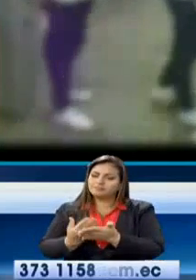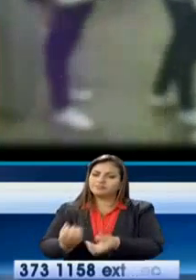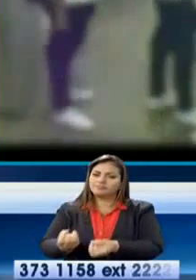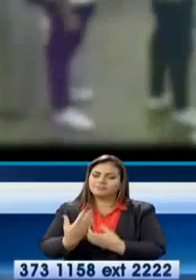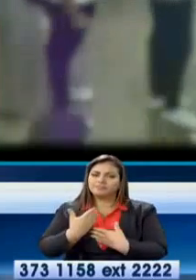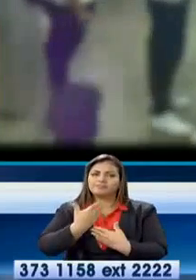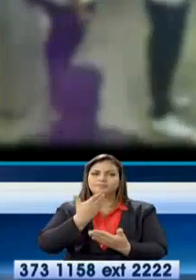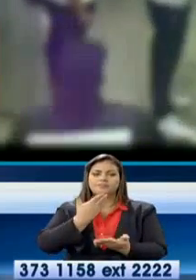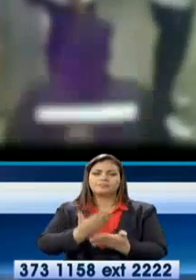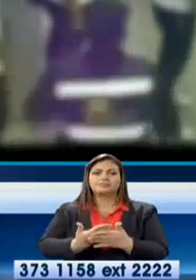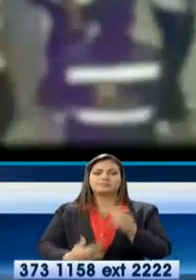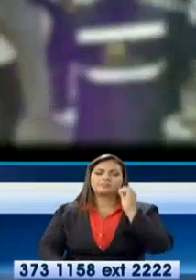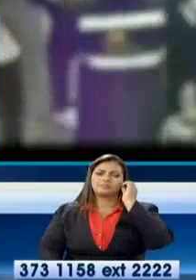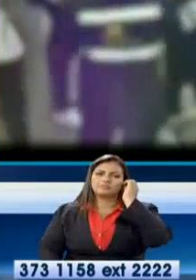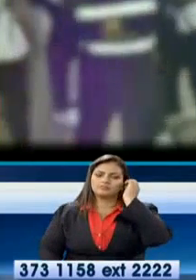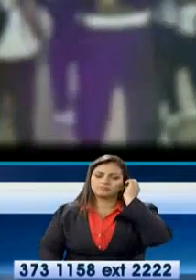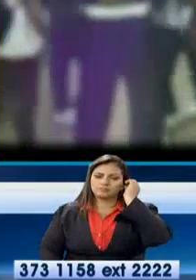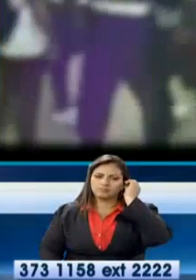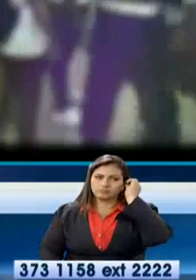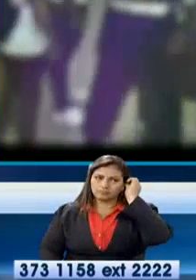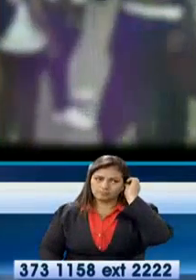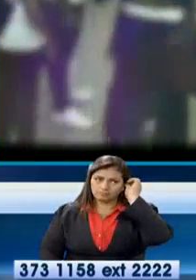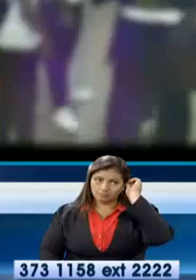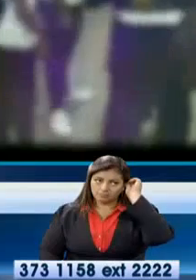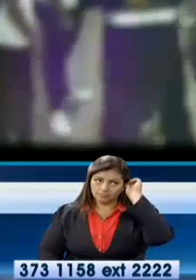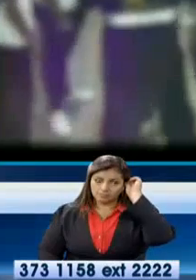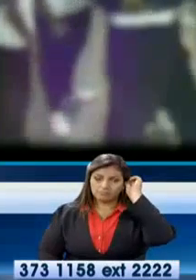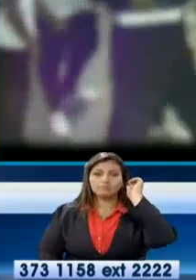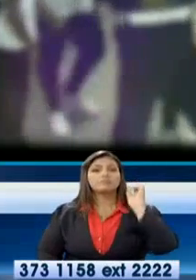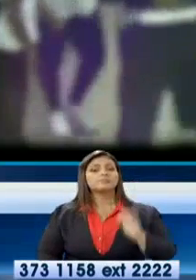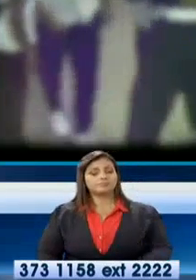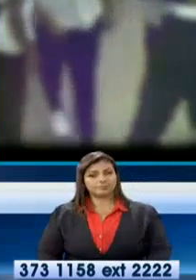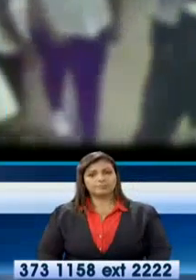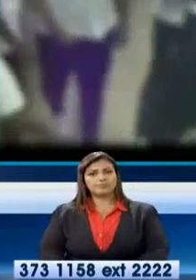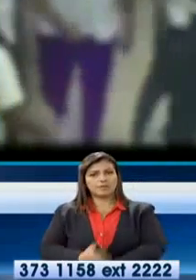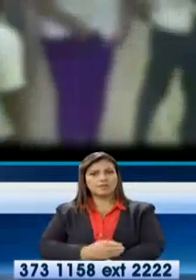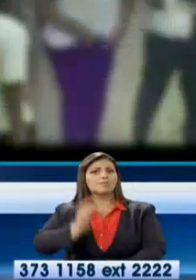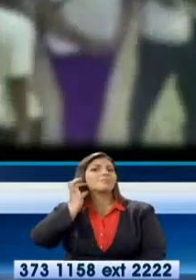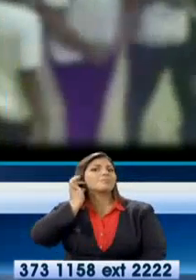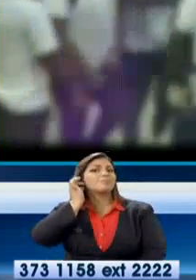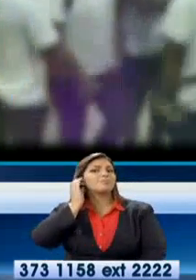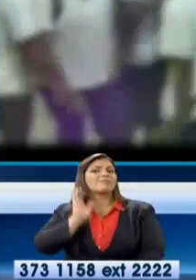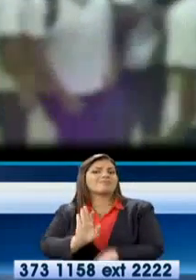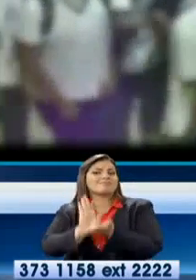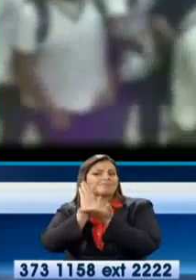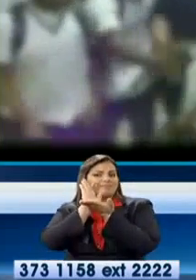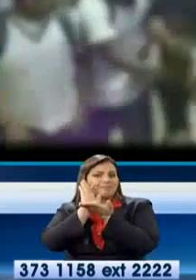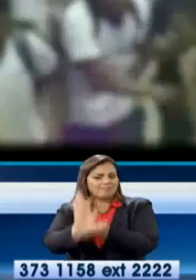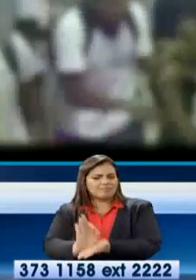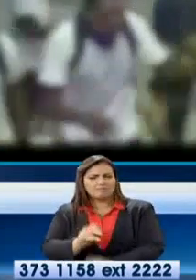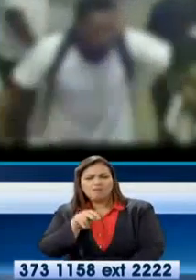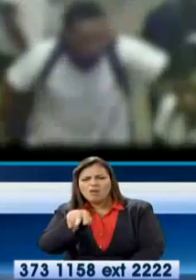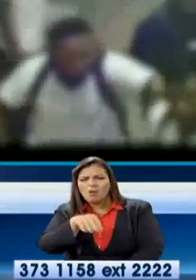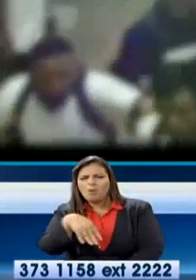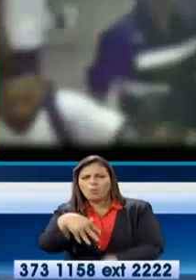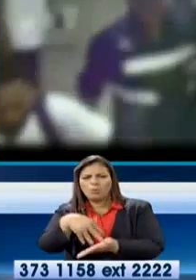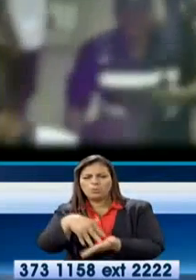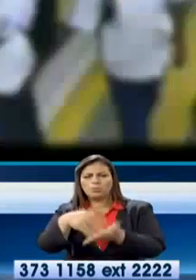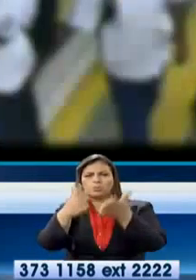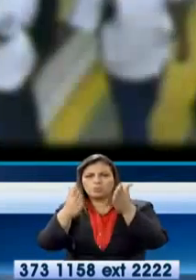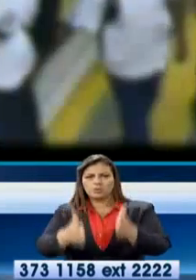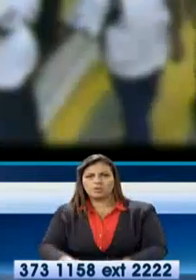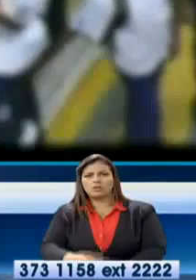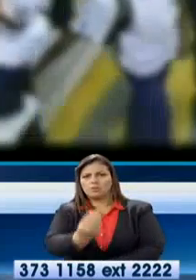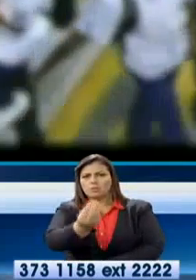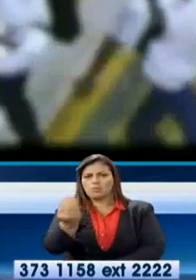testimonio de los pasajeros que han... de la señora que ha presenciado, ha visto, ha sido testigo de esa violencia que hay muchas veces entre los jóvenes. Buenos